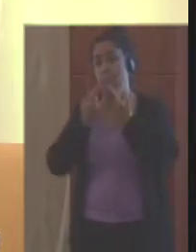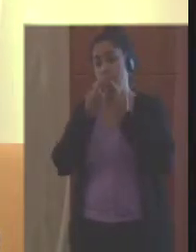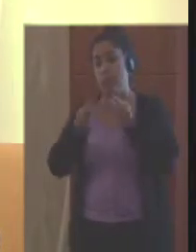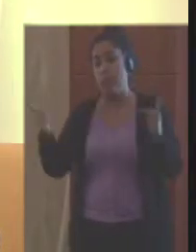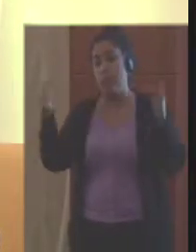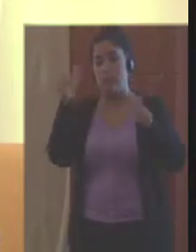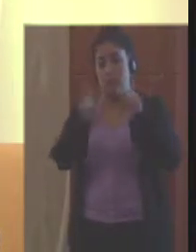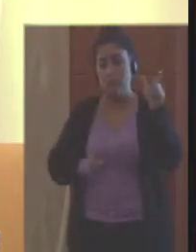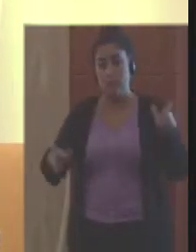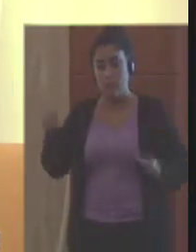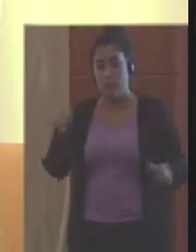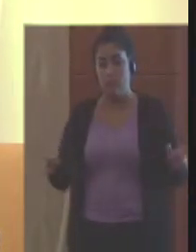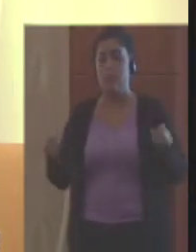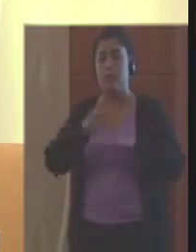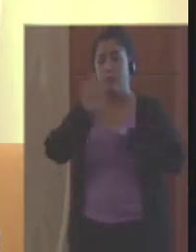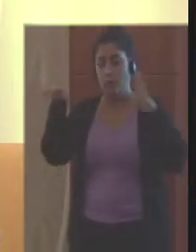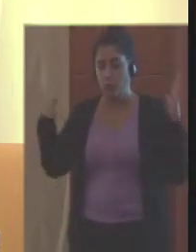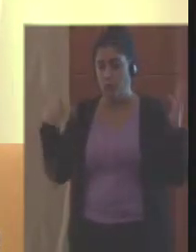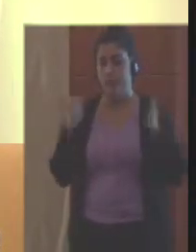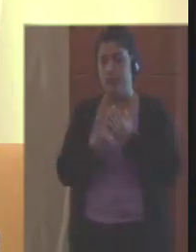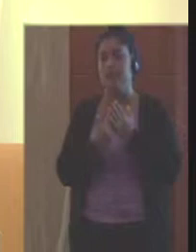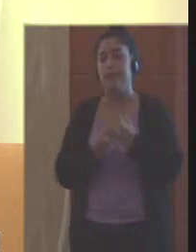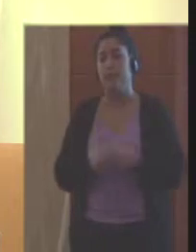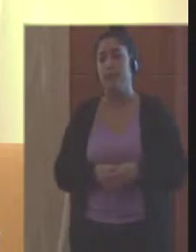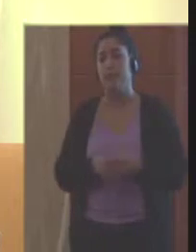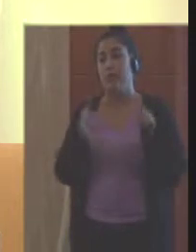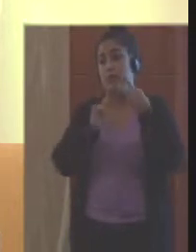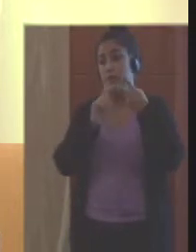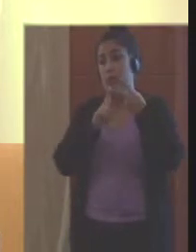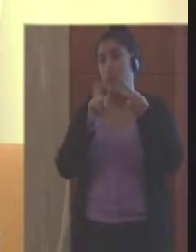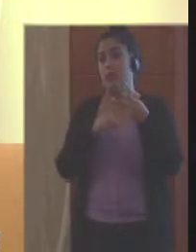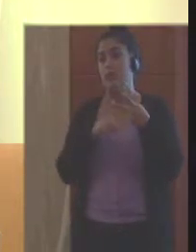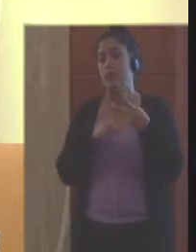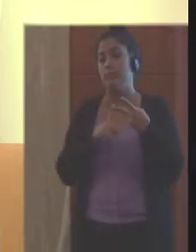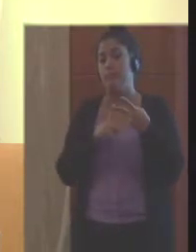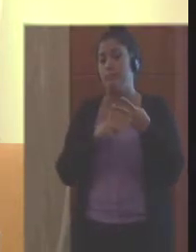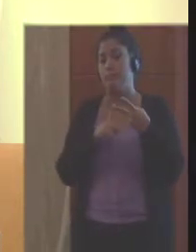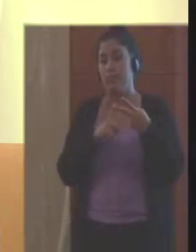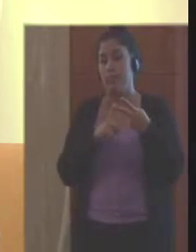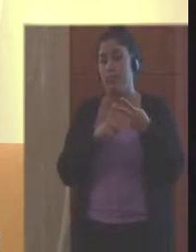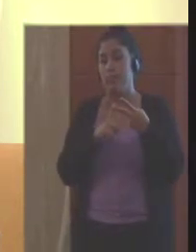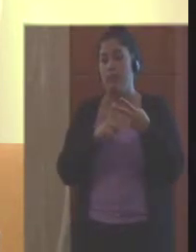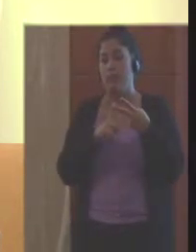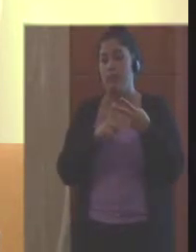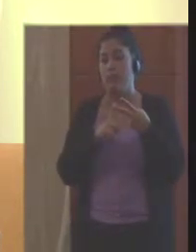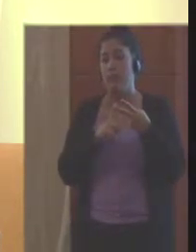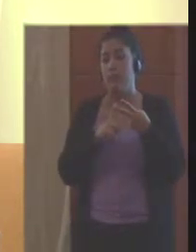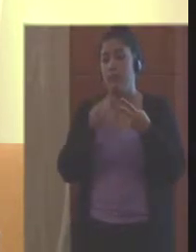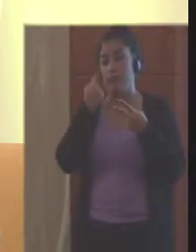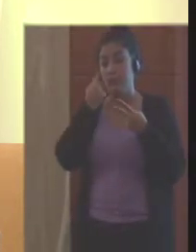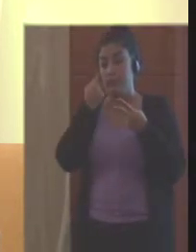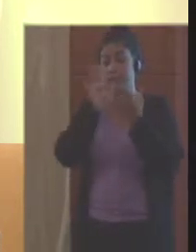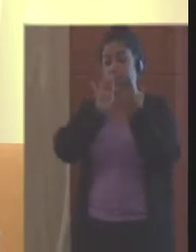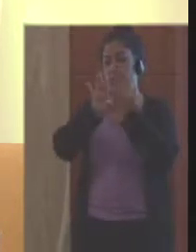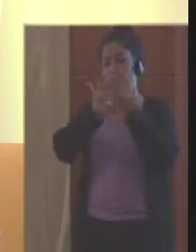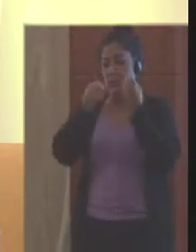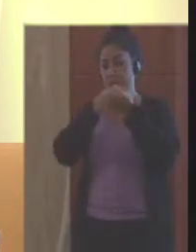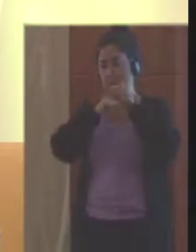más inmediato, y el otro tiene que ver con la